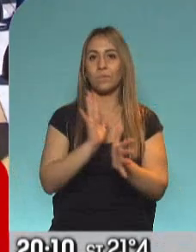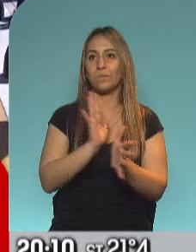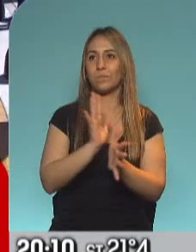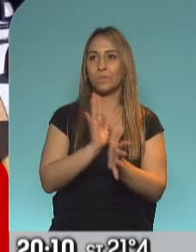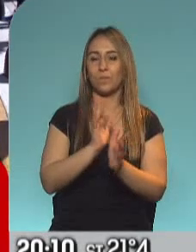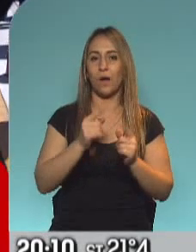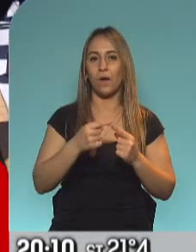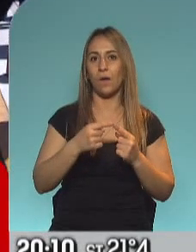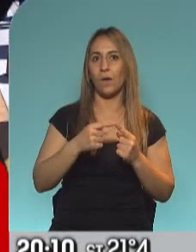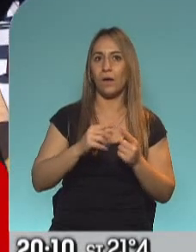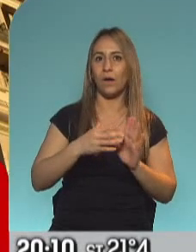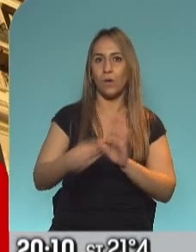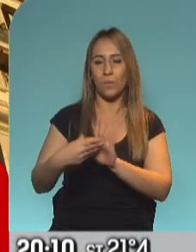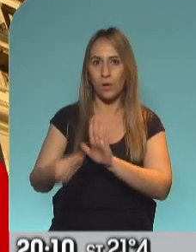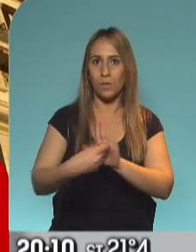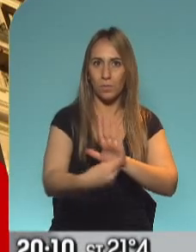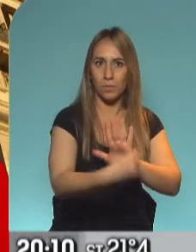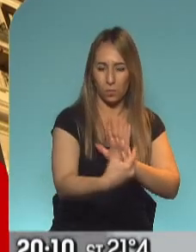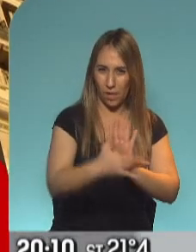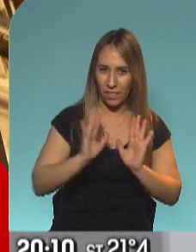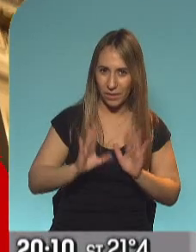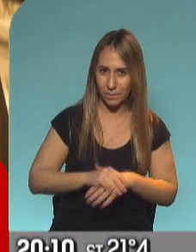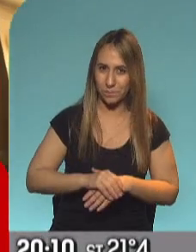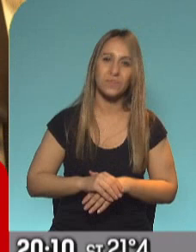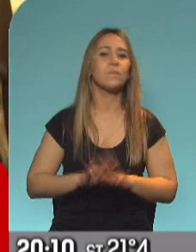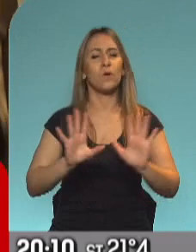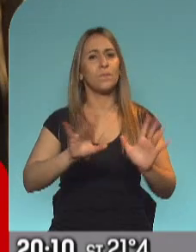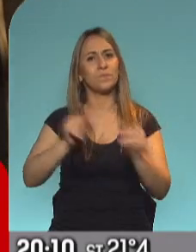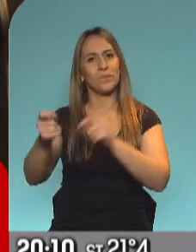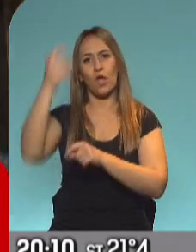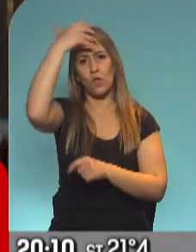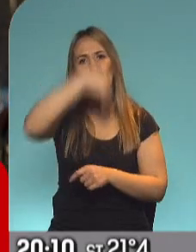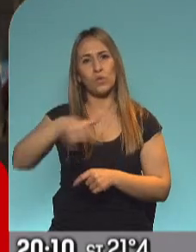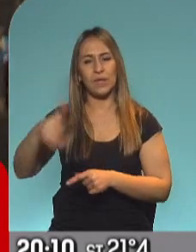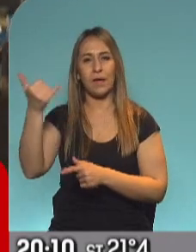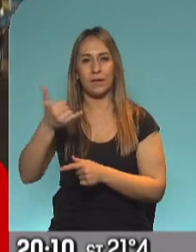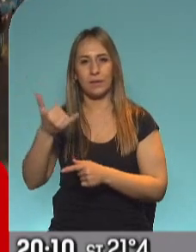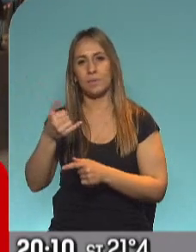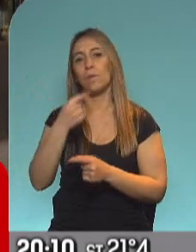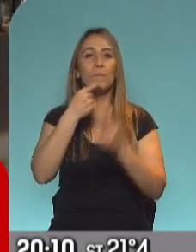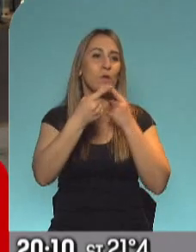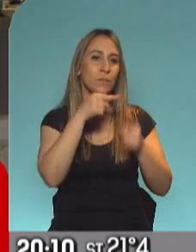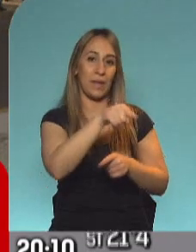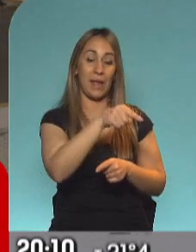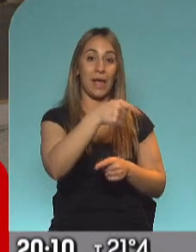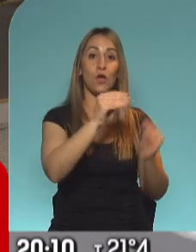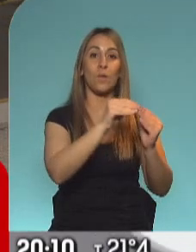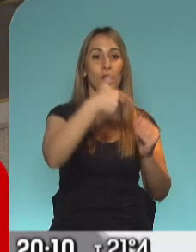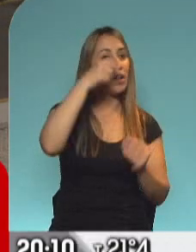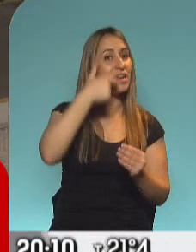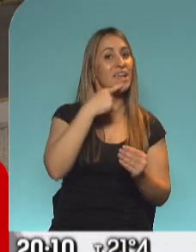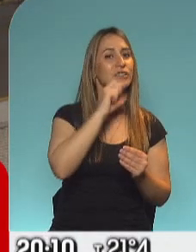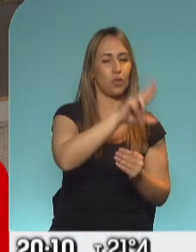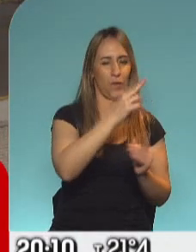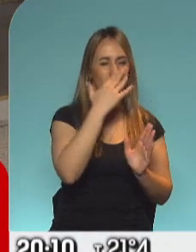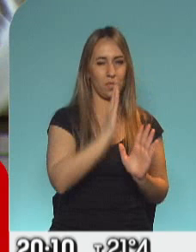este tiempo. Pero bueno, no nos adelantemos. Vamos, Lucía, más a repercusiones. Ya hay más consultas para Néstor para que nos siga explicando. Pero que las veamos por ahora.